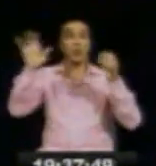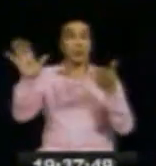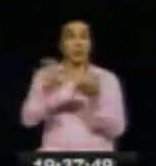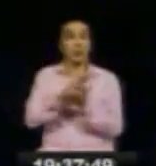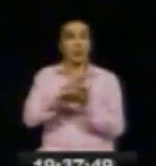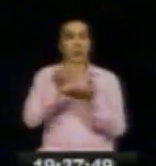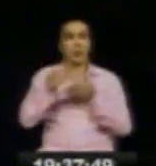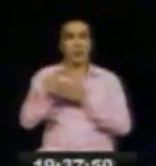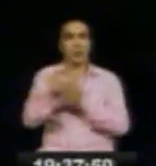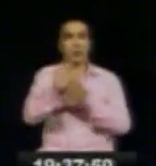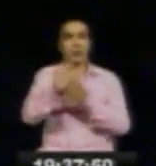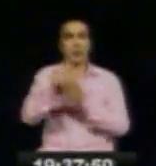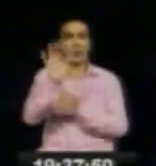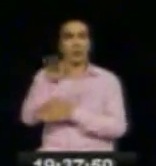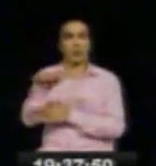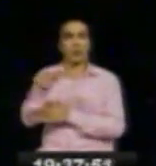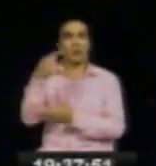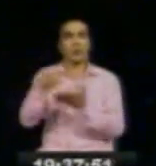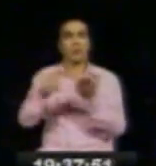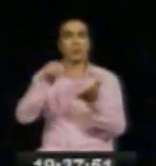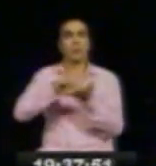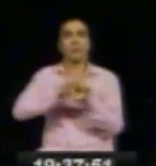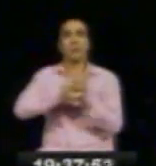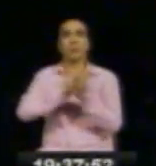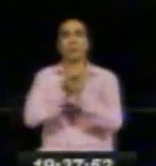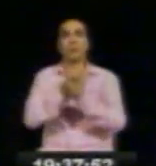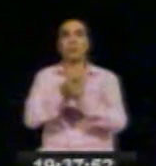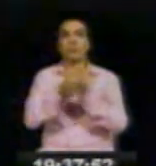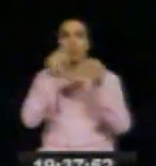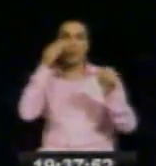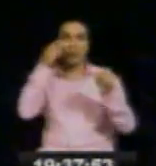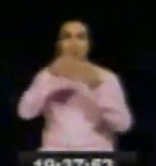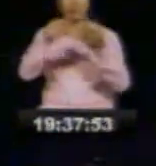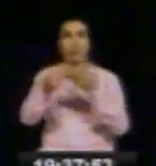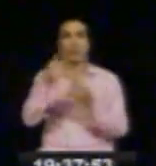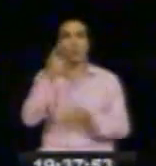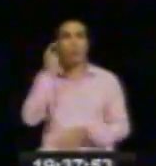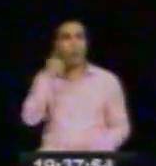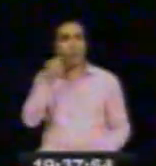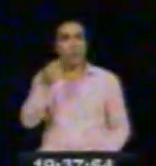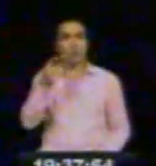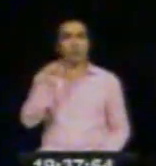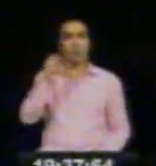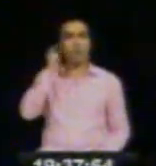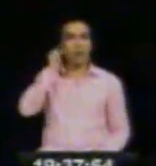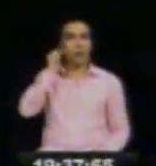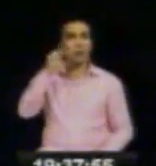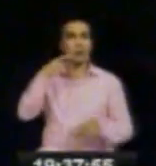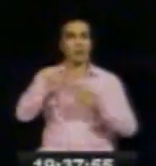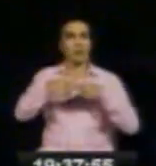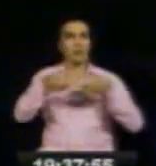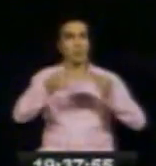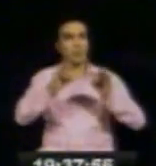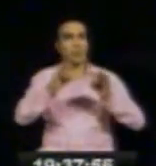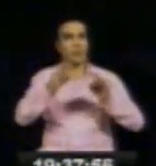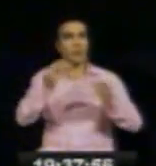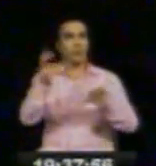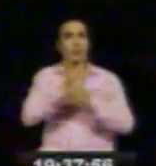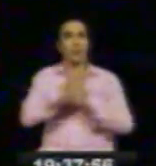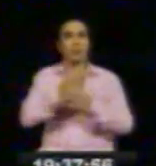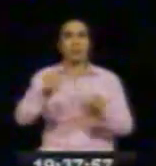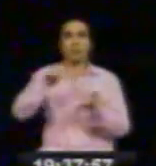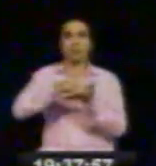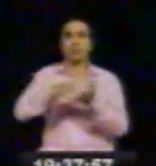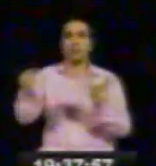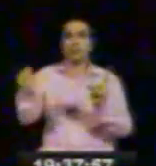y las guías docentes, que incluyen la transversalización de enfoque de género, nuevas masculinidades, mujeres en su diversidad, prevención y erradicación